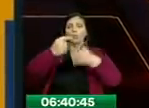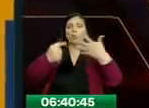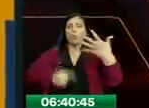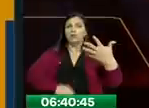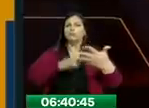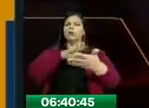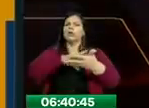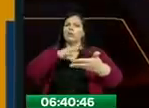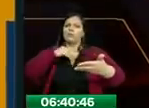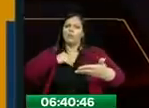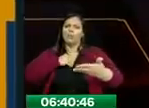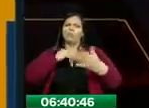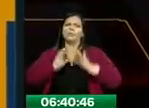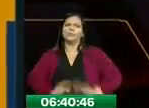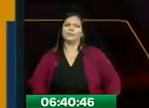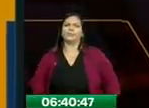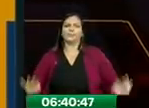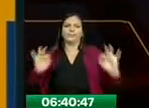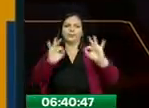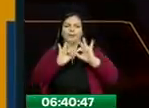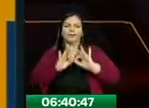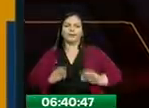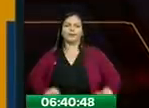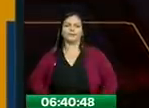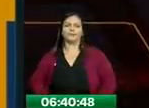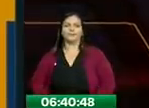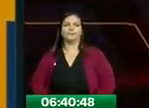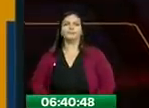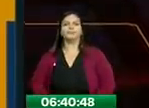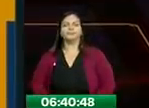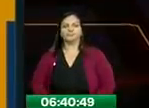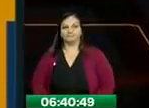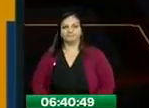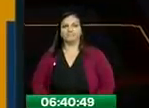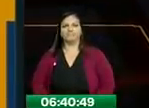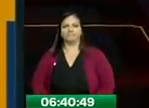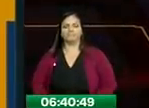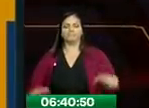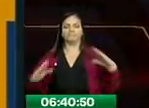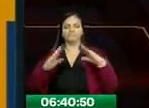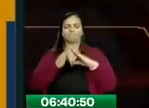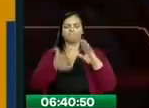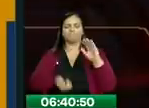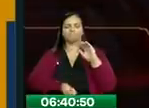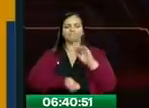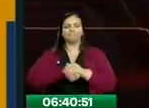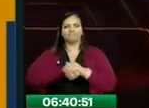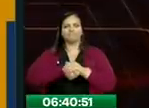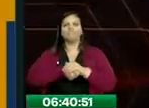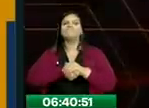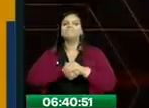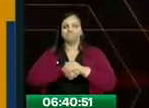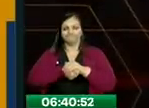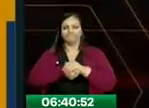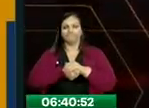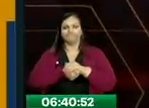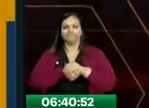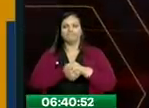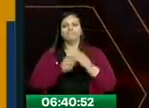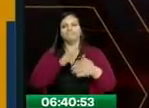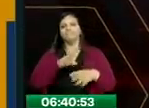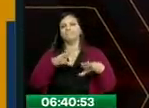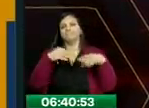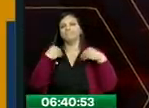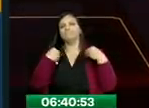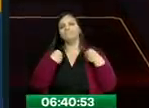Neymar también se suma a este movimiento que debe ser obviamente aceptado por todos nosotros, ¿no? A